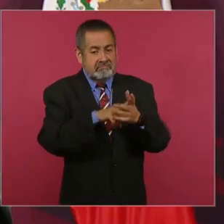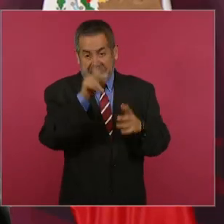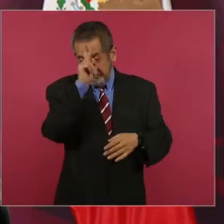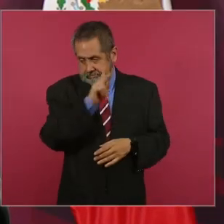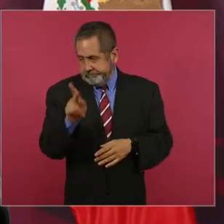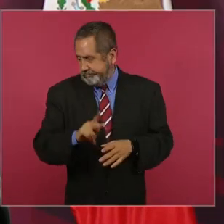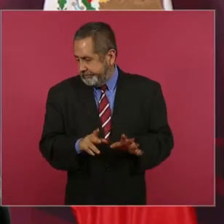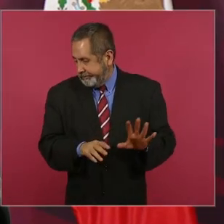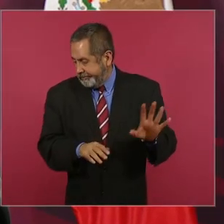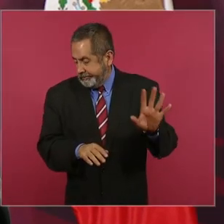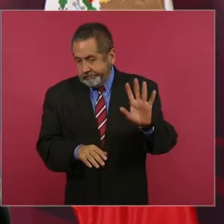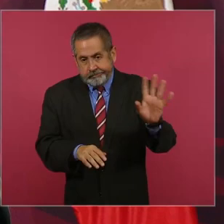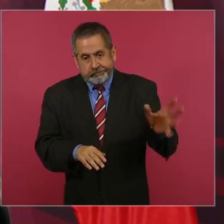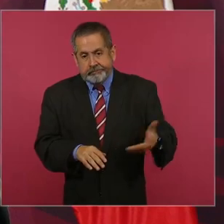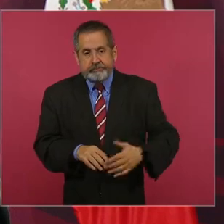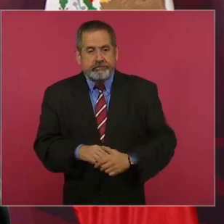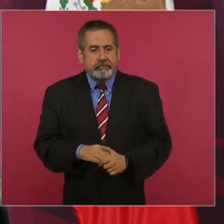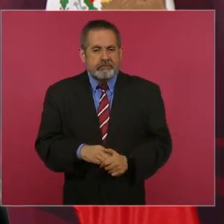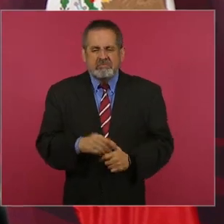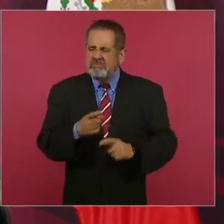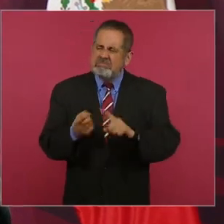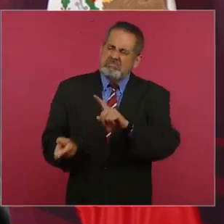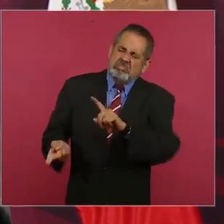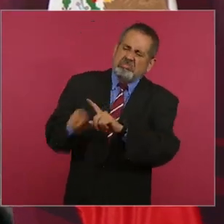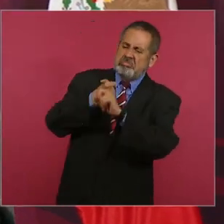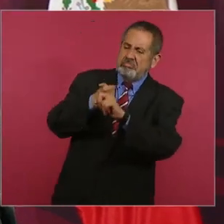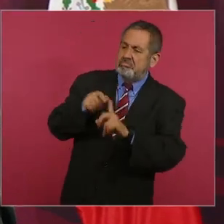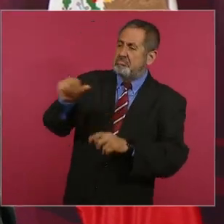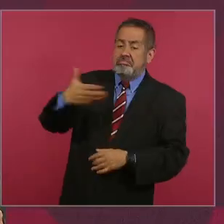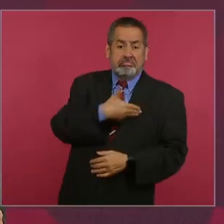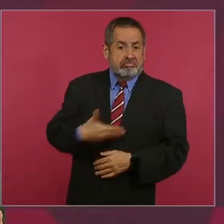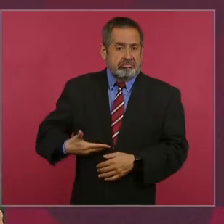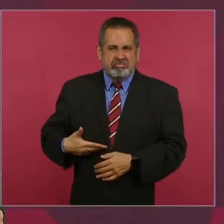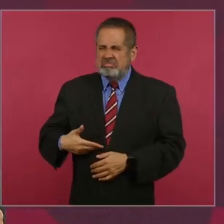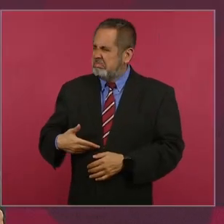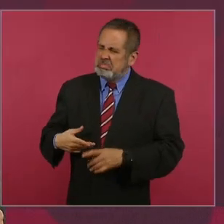mentarle la madre al presidente